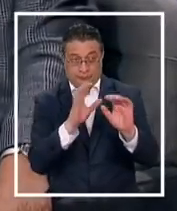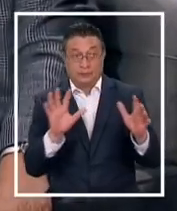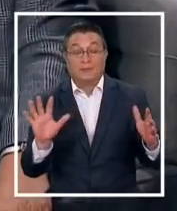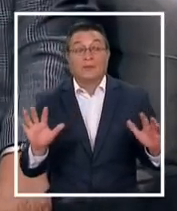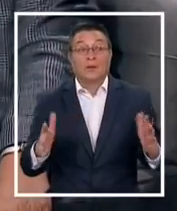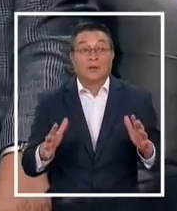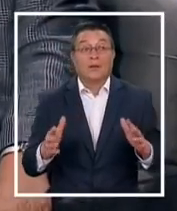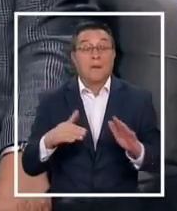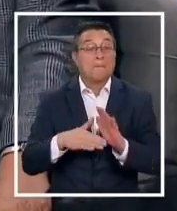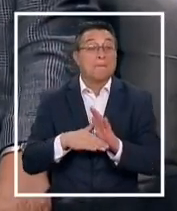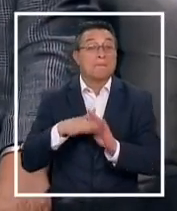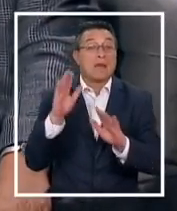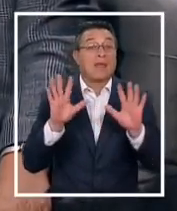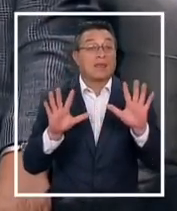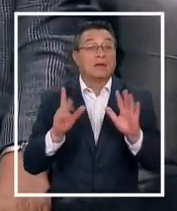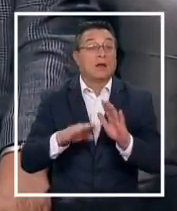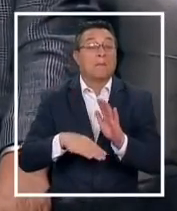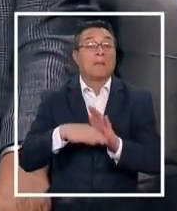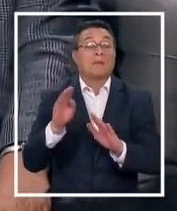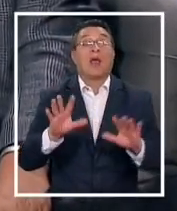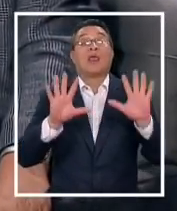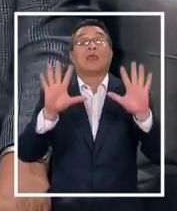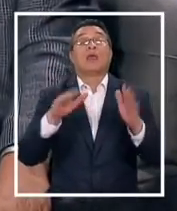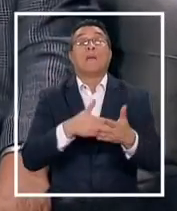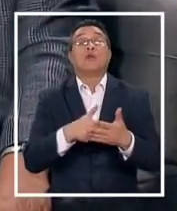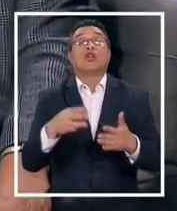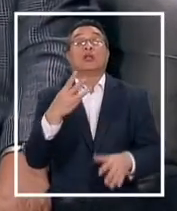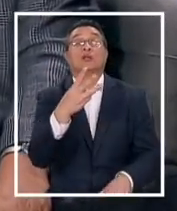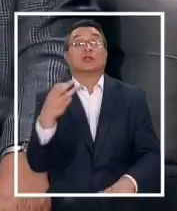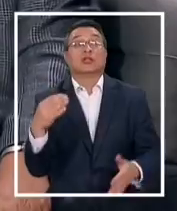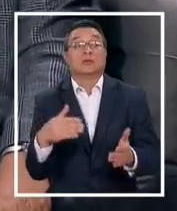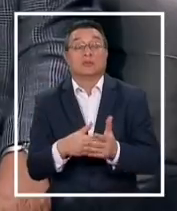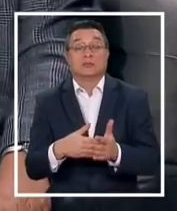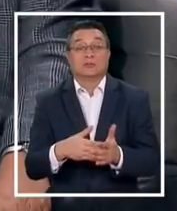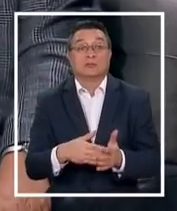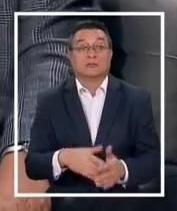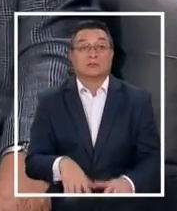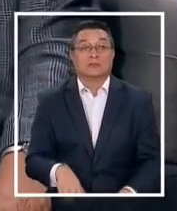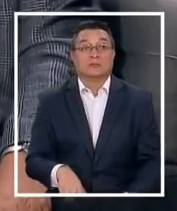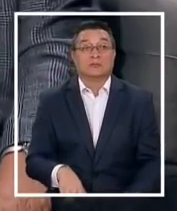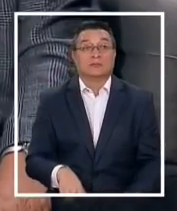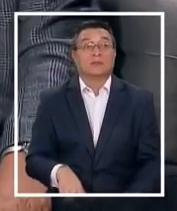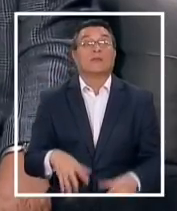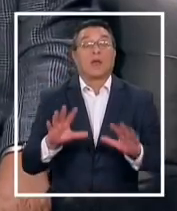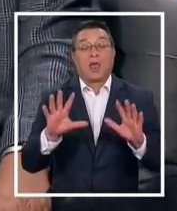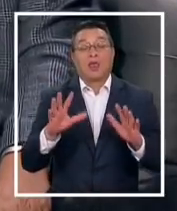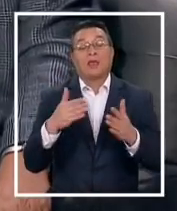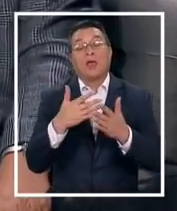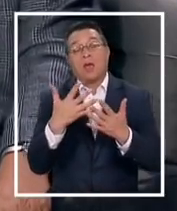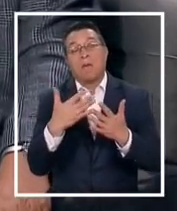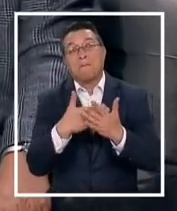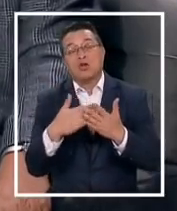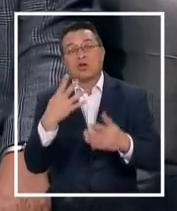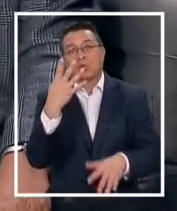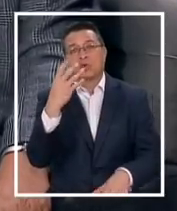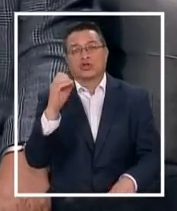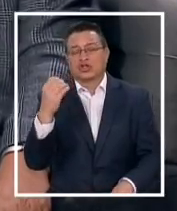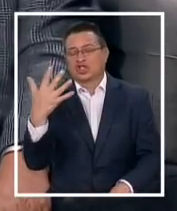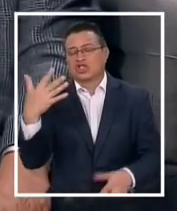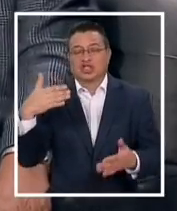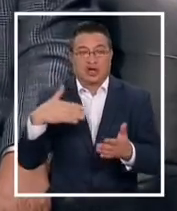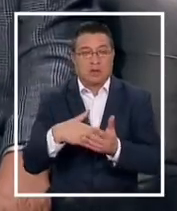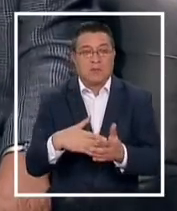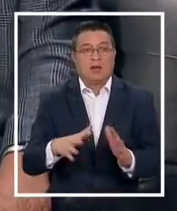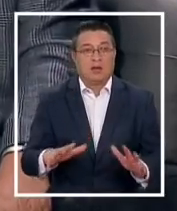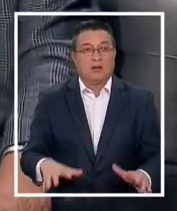personas, más de 10, un poco más de 10. 10,800,000. ¿Ya? 10 millones y medio. Yeah. 10.405.000, para ser preciso.